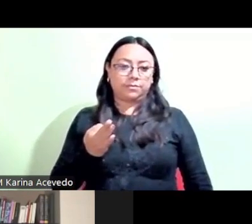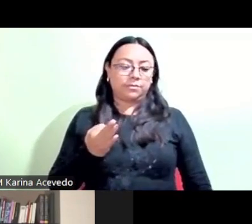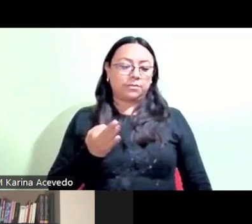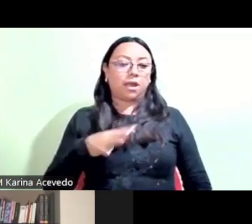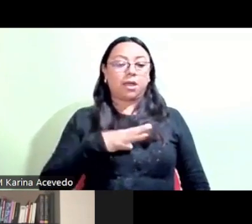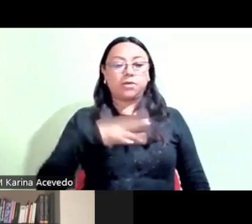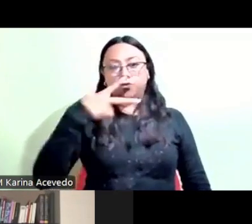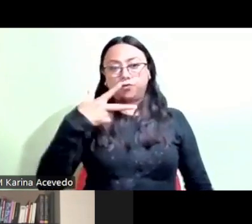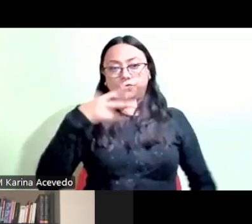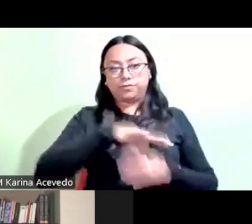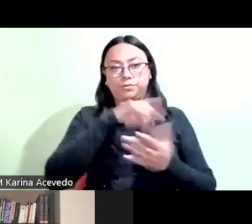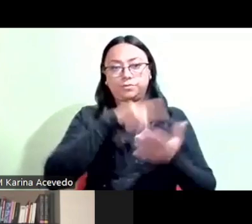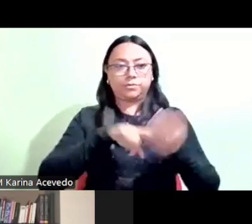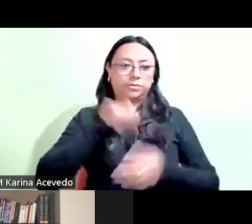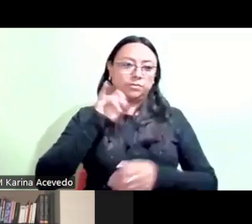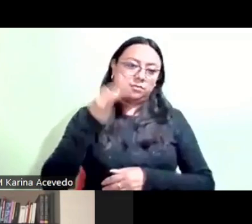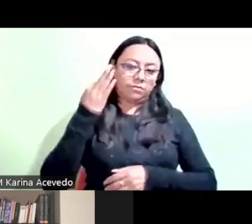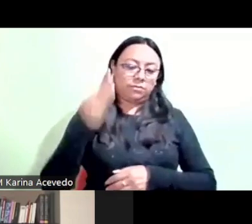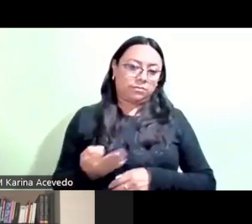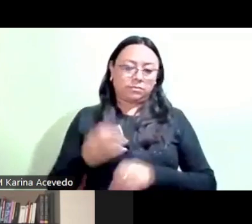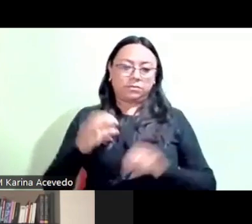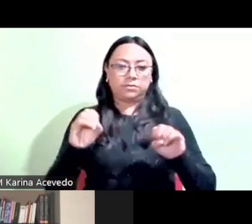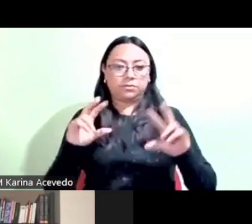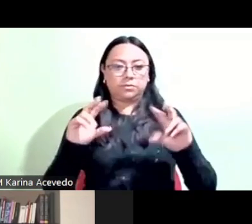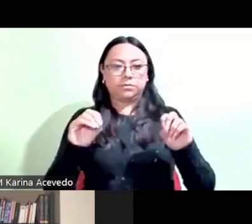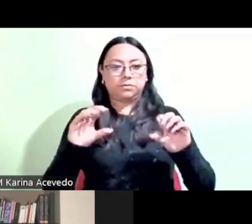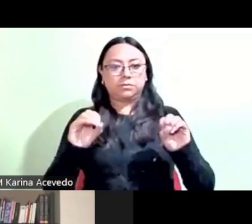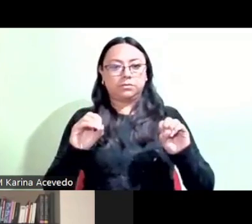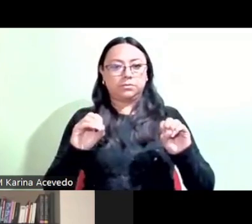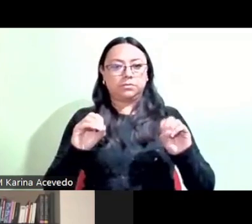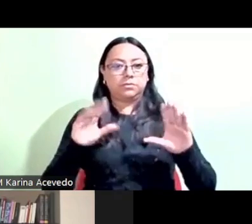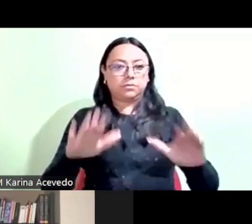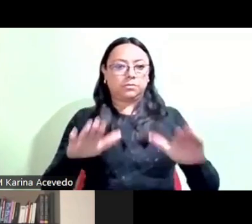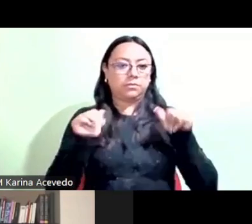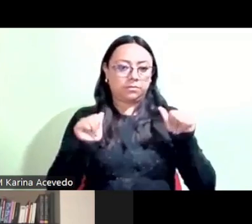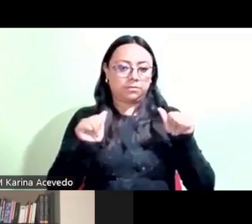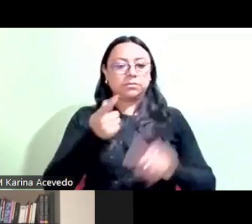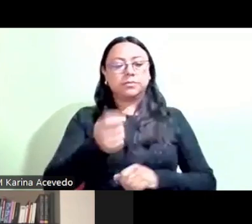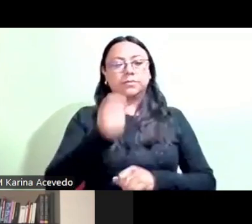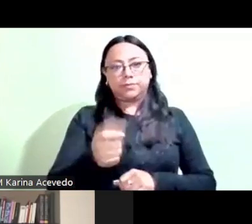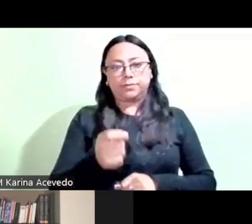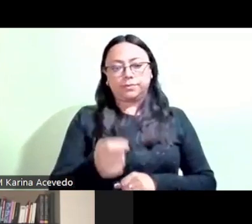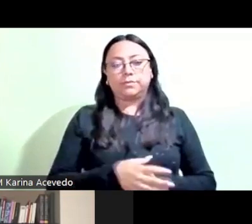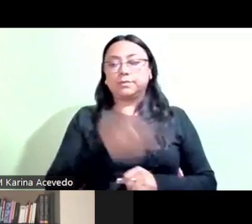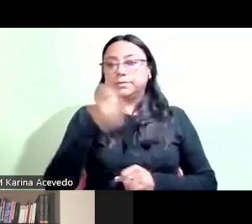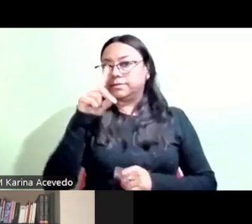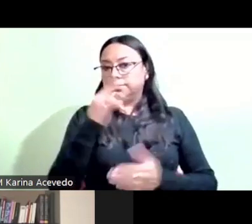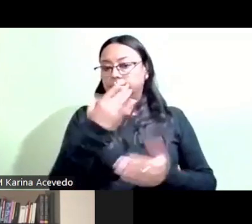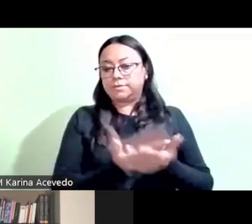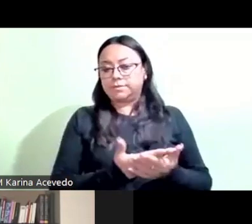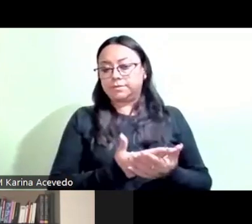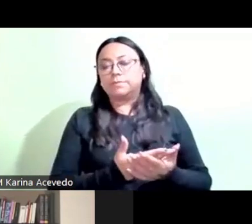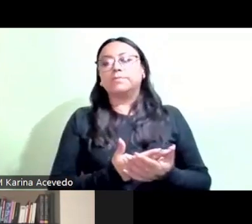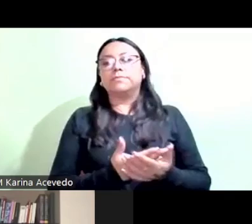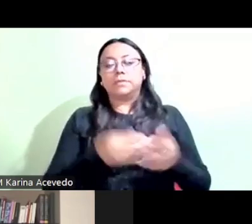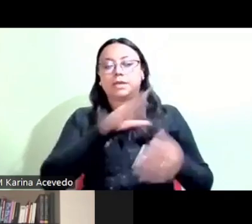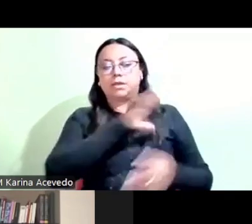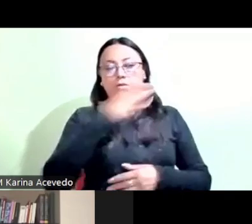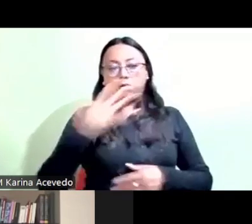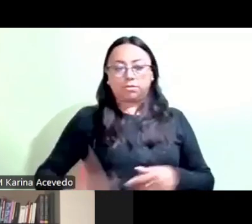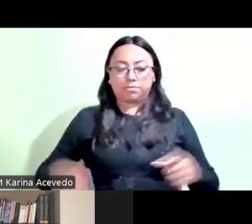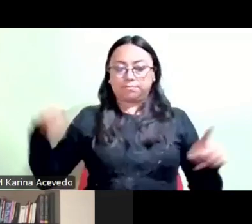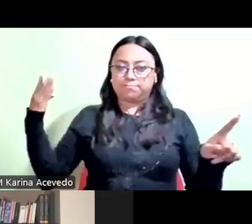a favor, 0 votos en contra, 0 abstenciones. Se aprueba en lo general y en lo particular el presente